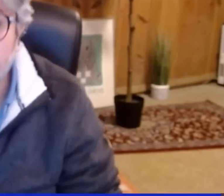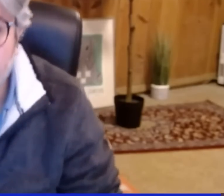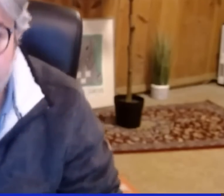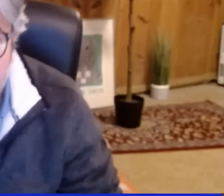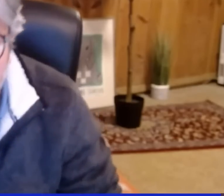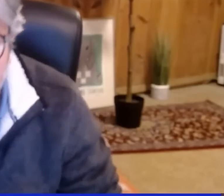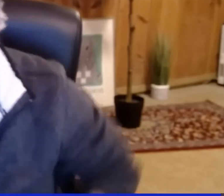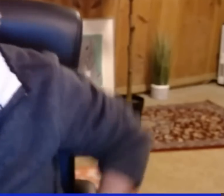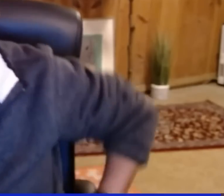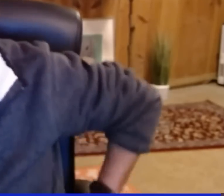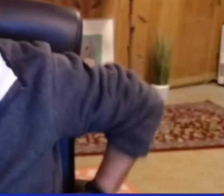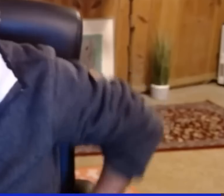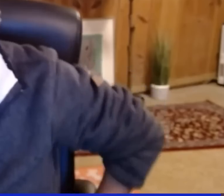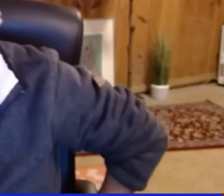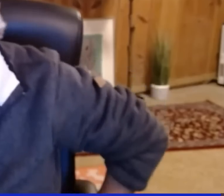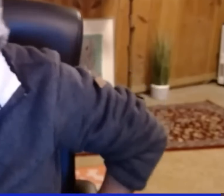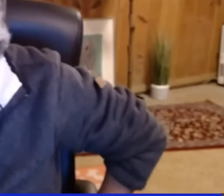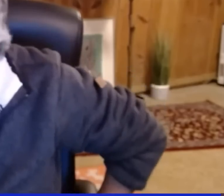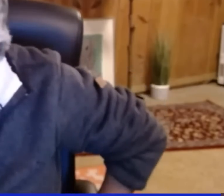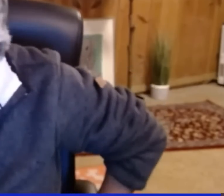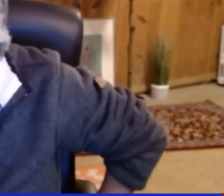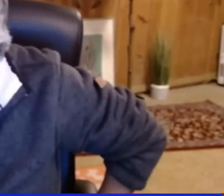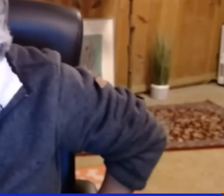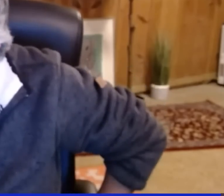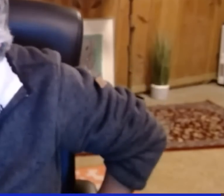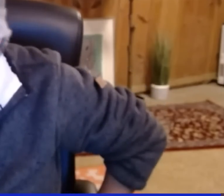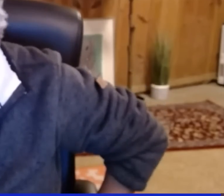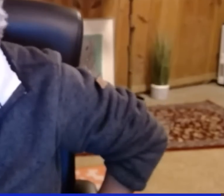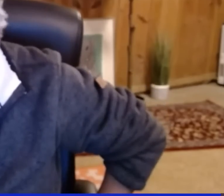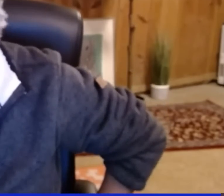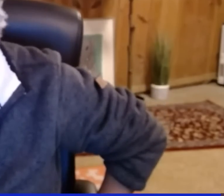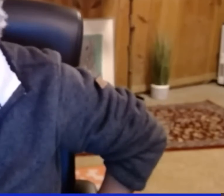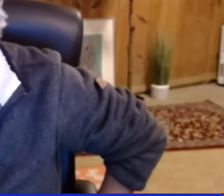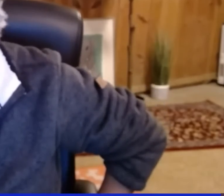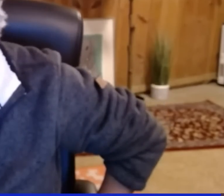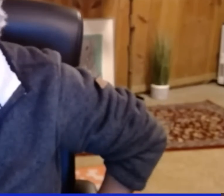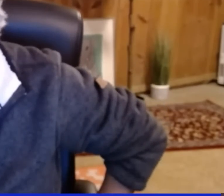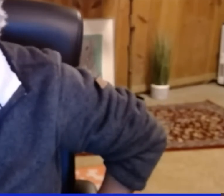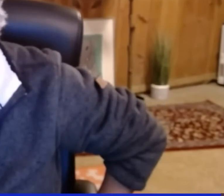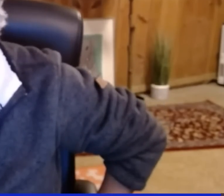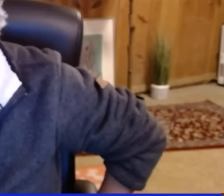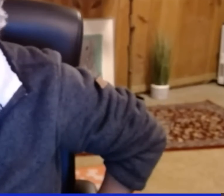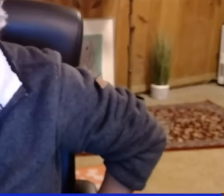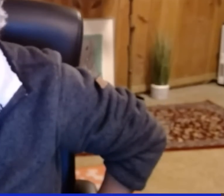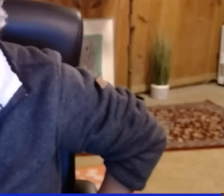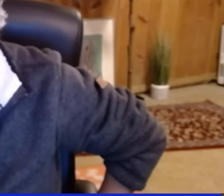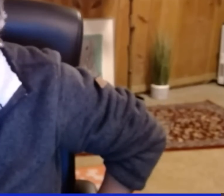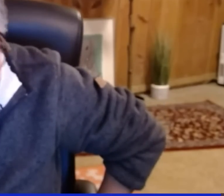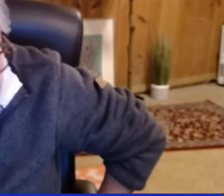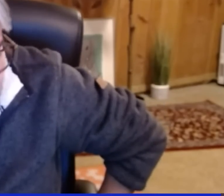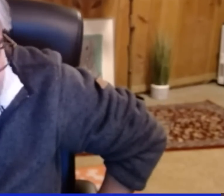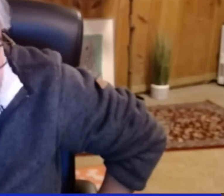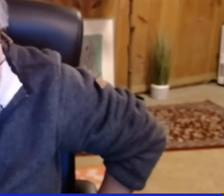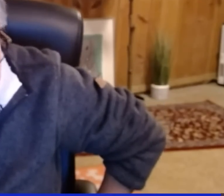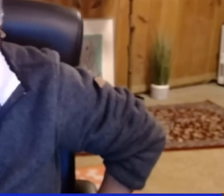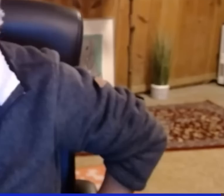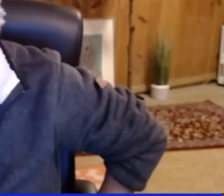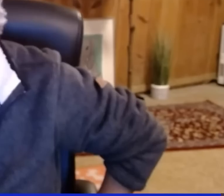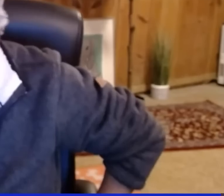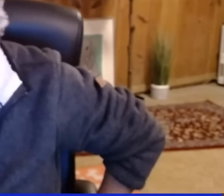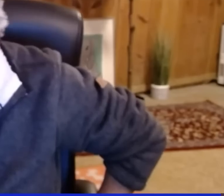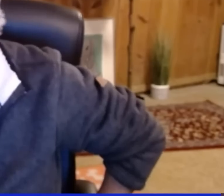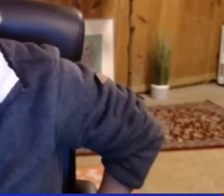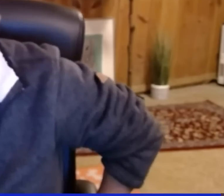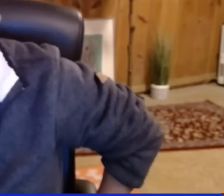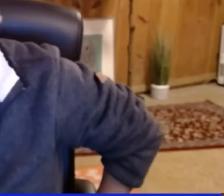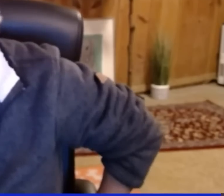una reforma al Poder Judicial ante pues, la serie de chicanadas que existen en estos momentos con ese poder. La